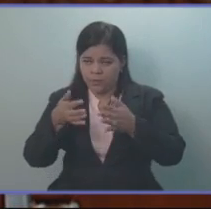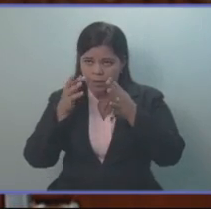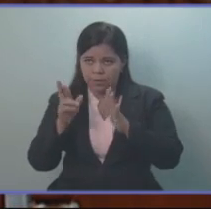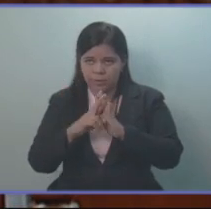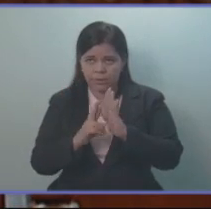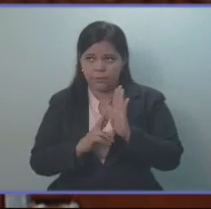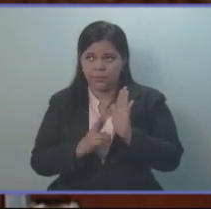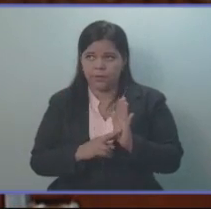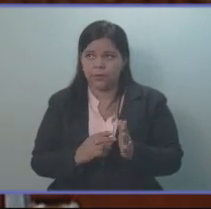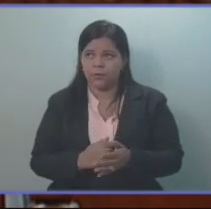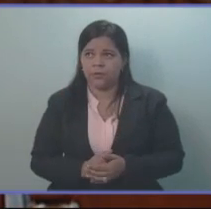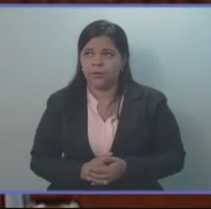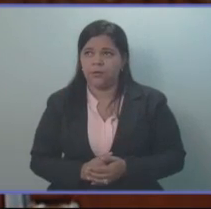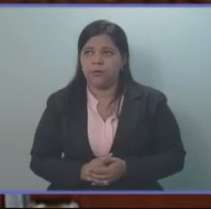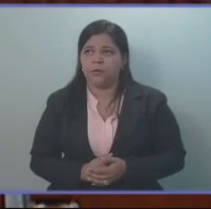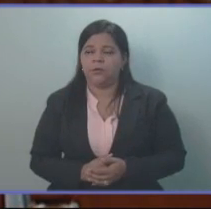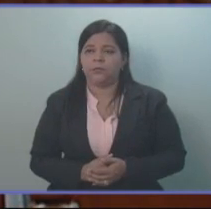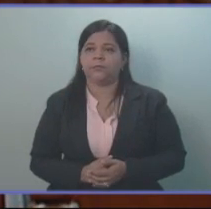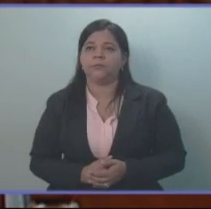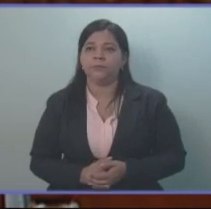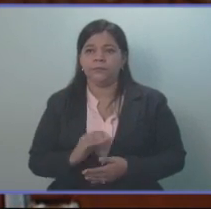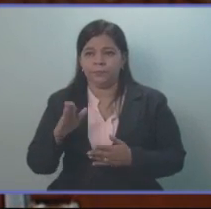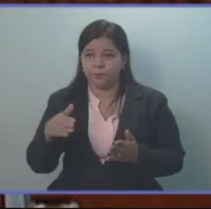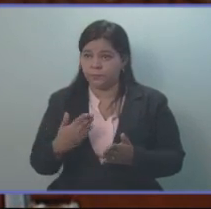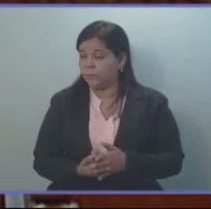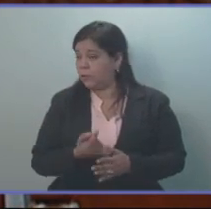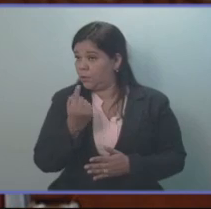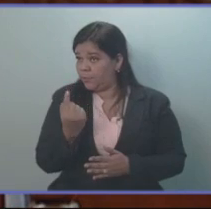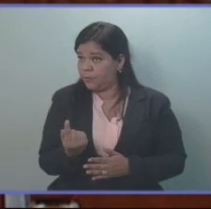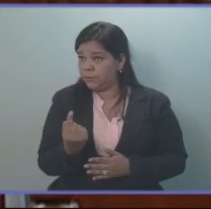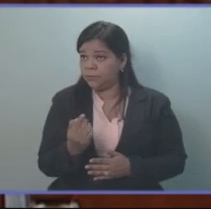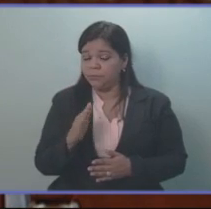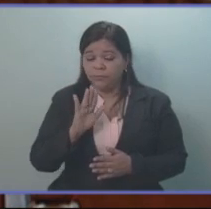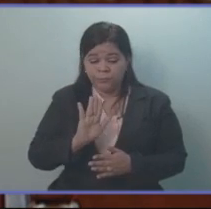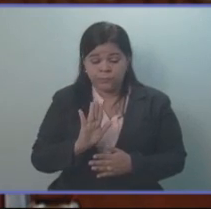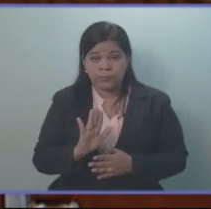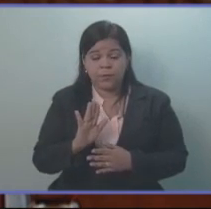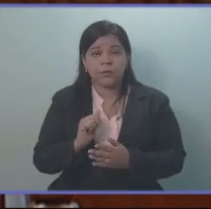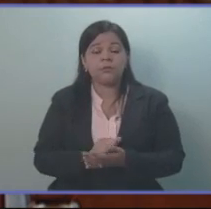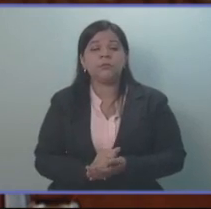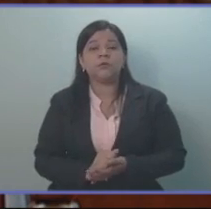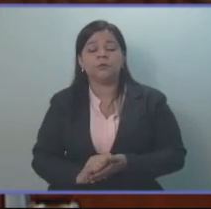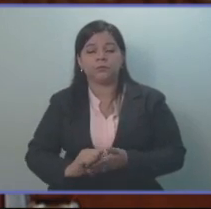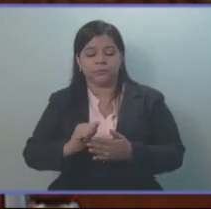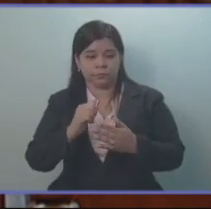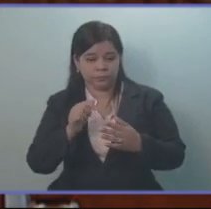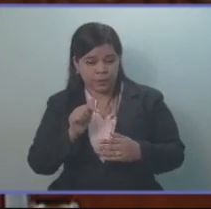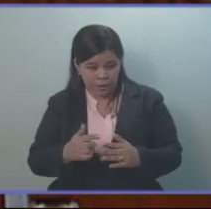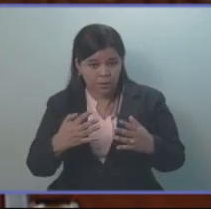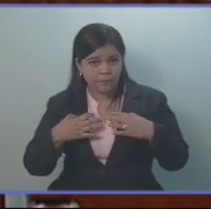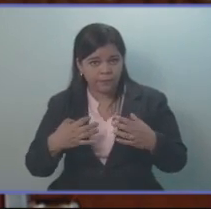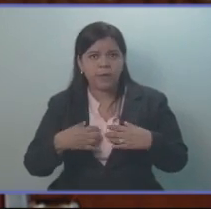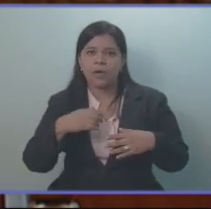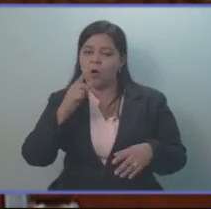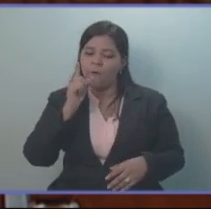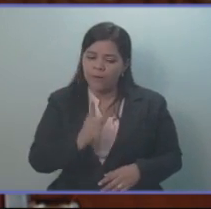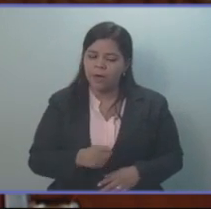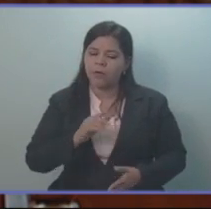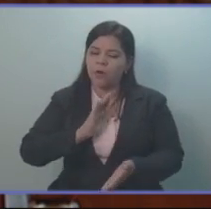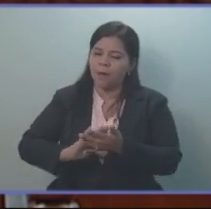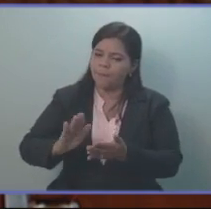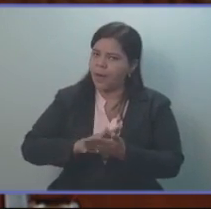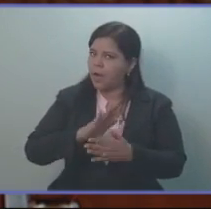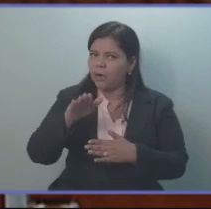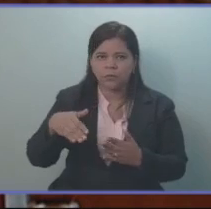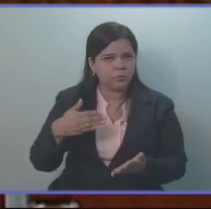reglamentarias correspondientes. El asociado en su calidad de habitador se obliga a contribuir el pago de los gastos